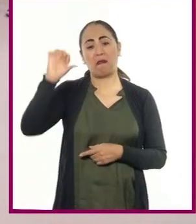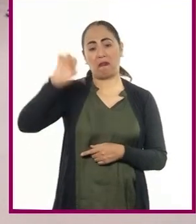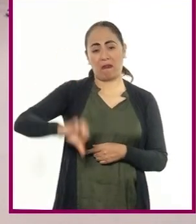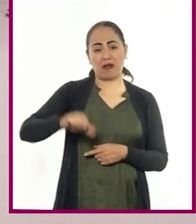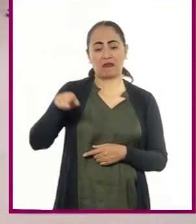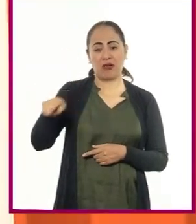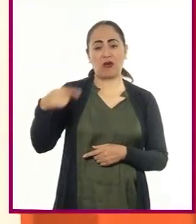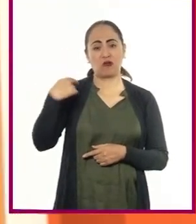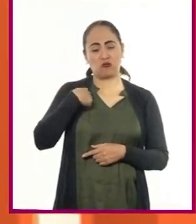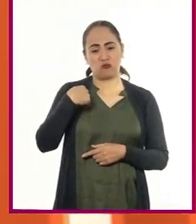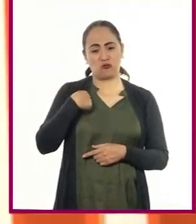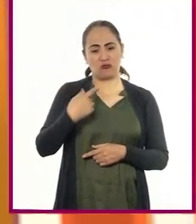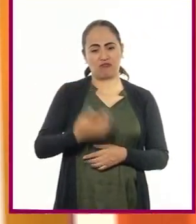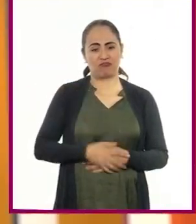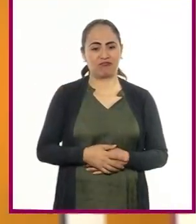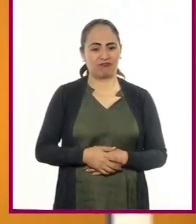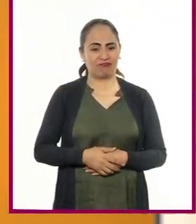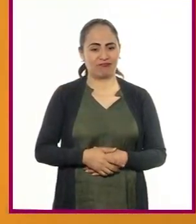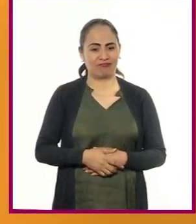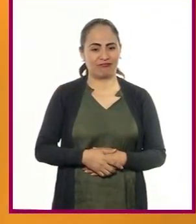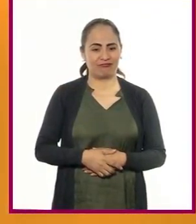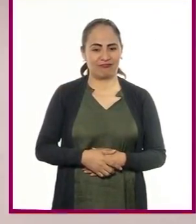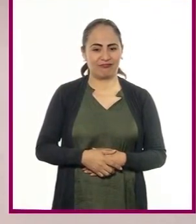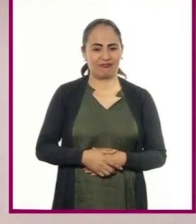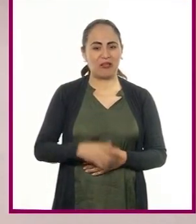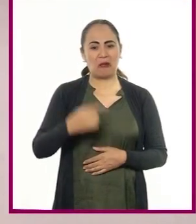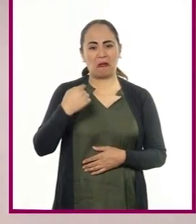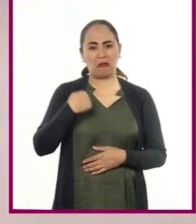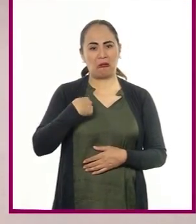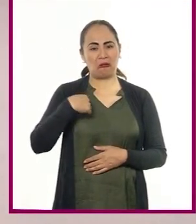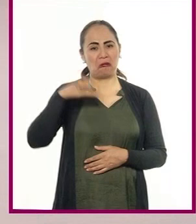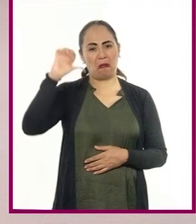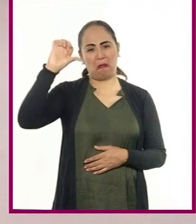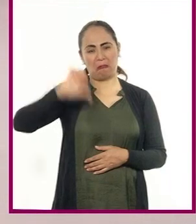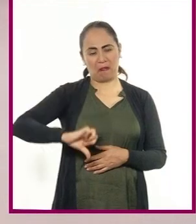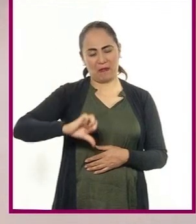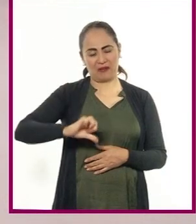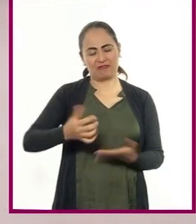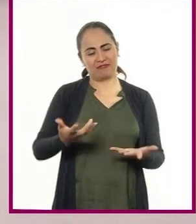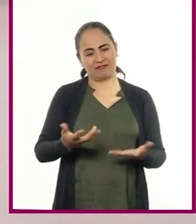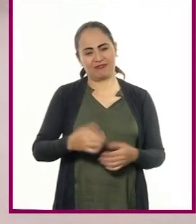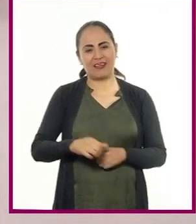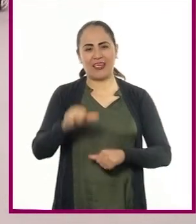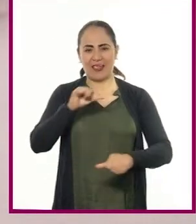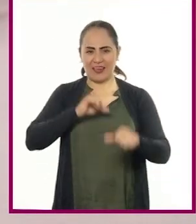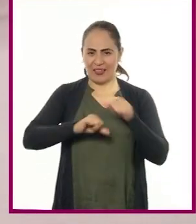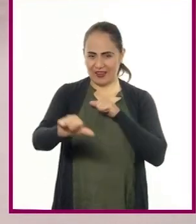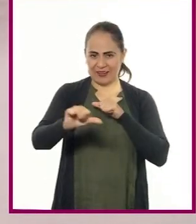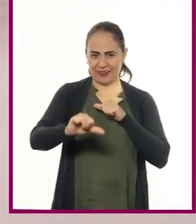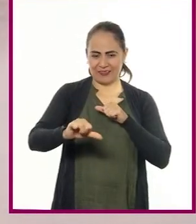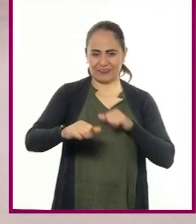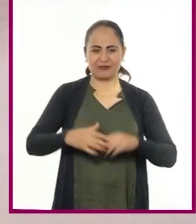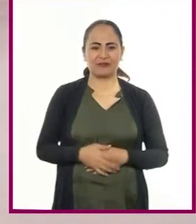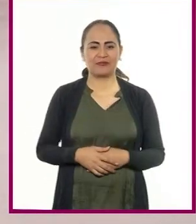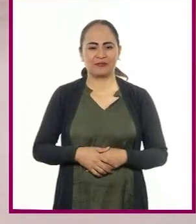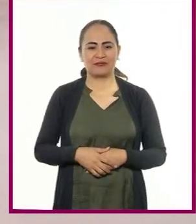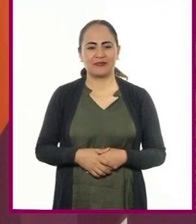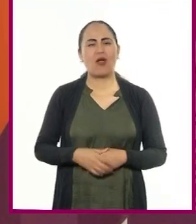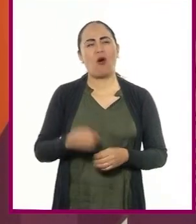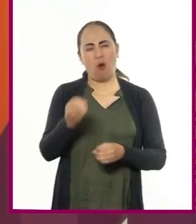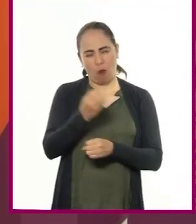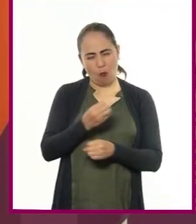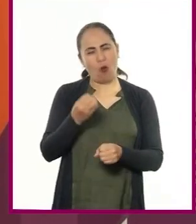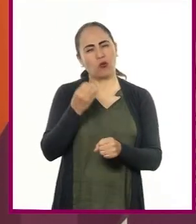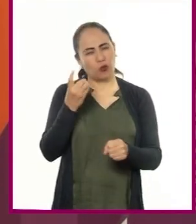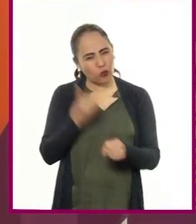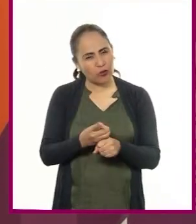perdió. Nosotros. Pues yo perdí. Muy bien. Entonces. ¿Qué apenas? Listo. Mira, da otra oportunidad. El